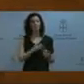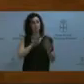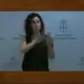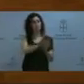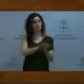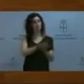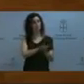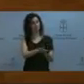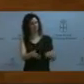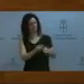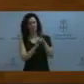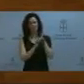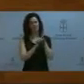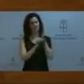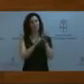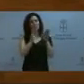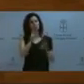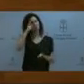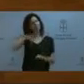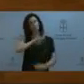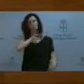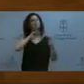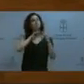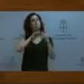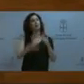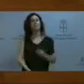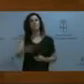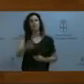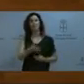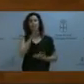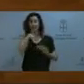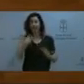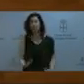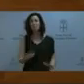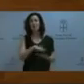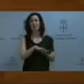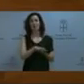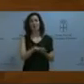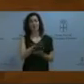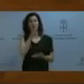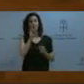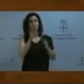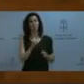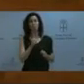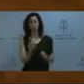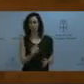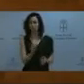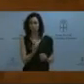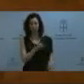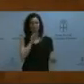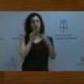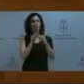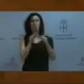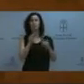podemos estar más de acuerdo en el fondo de la cuestión que hoy se nos presenta, porque estamos de acuerdo en el referente a promocionar la